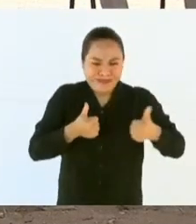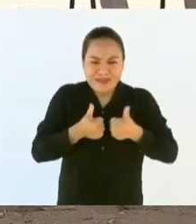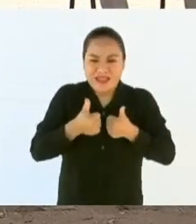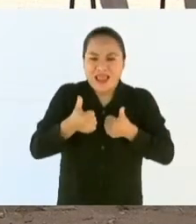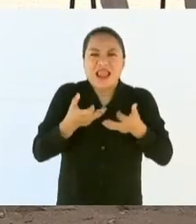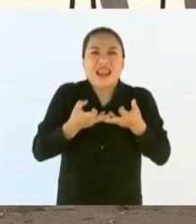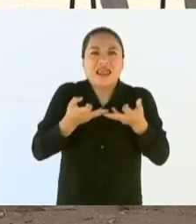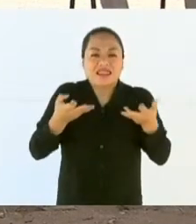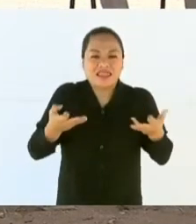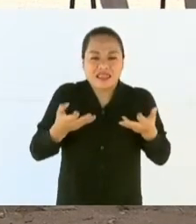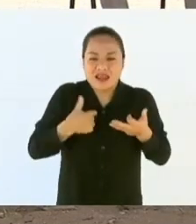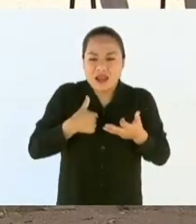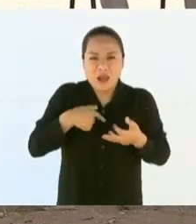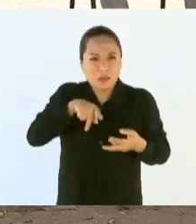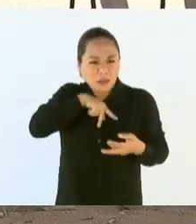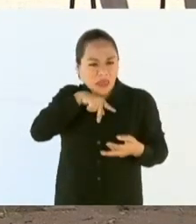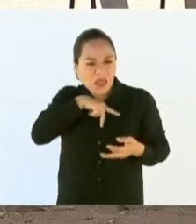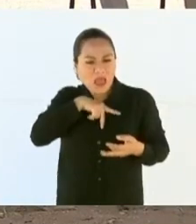privatizó la tierra.